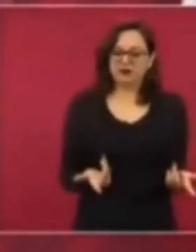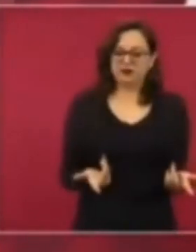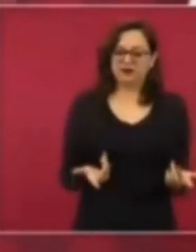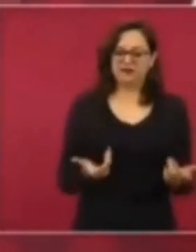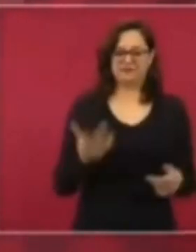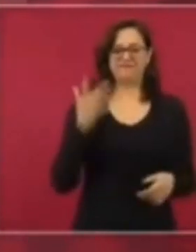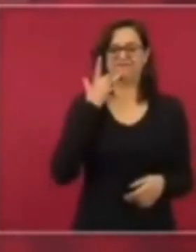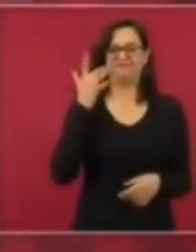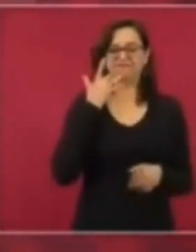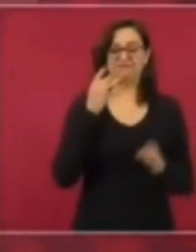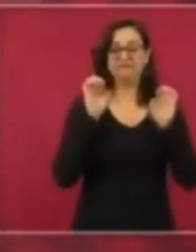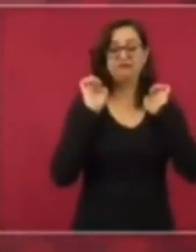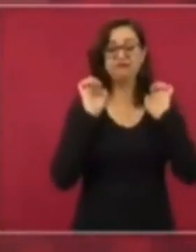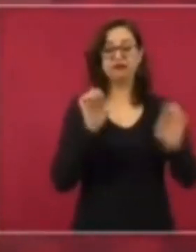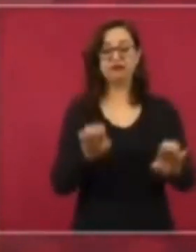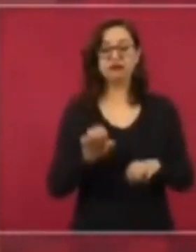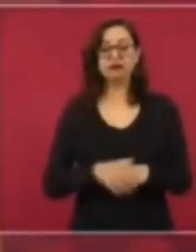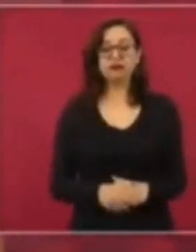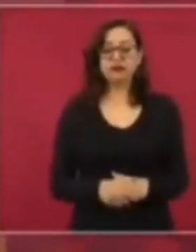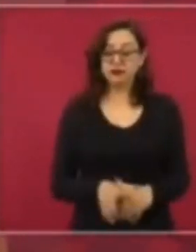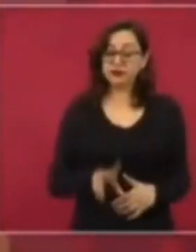eso hemos cambiado,